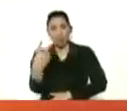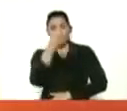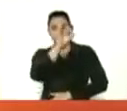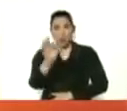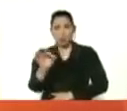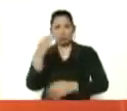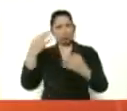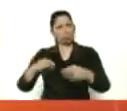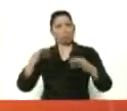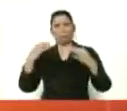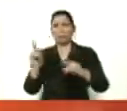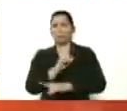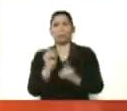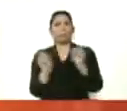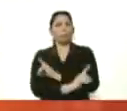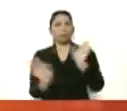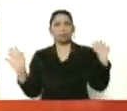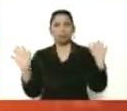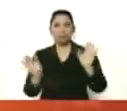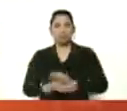52% normal, no ha cambiado.